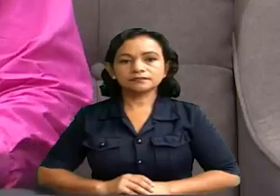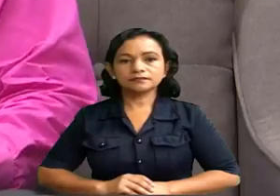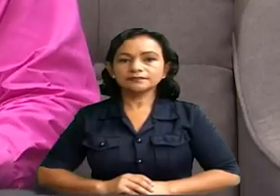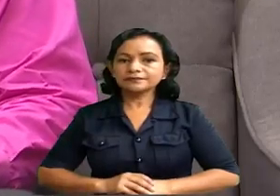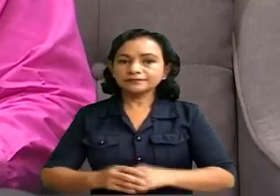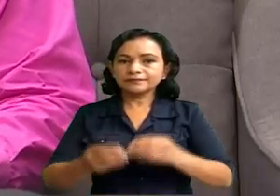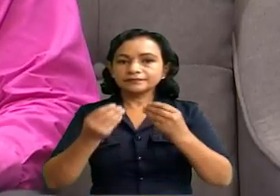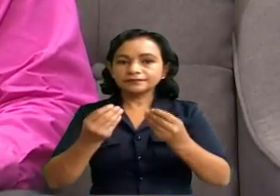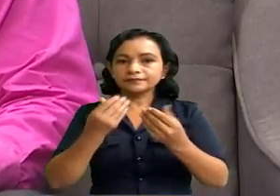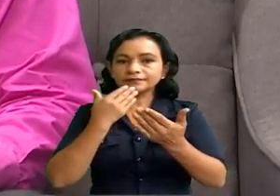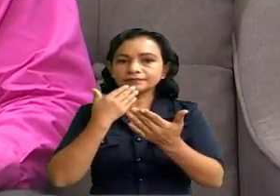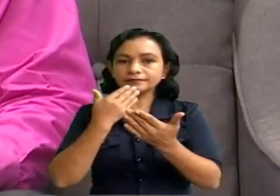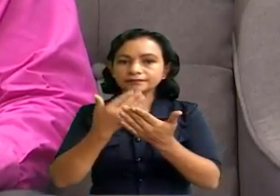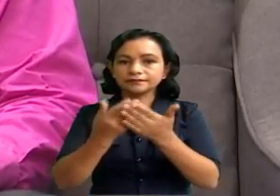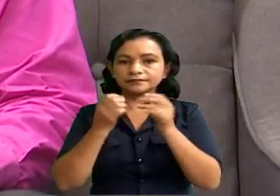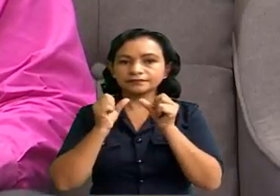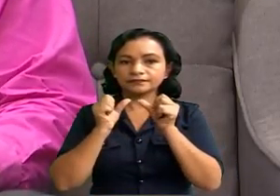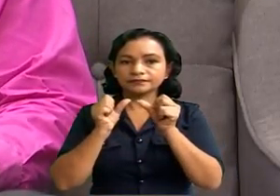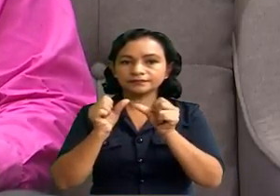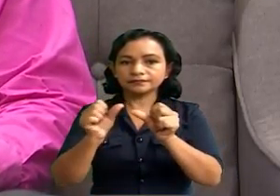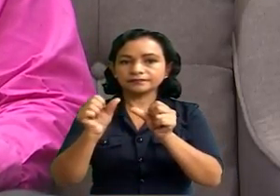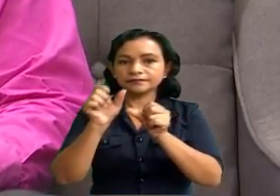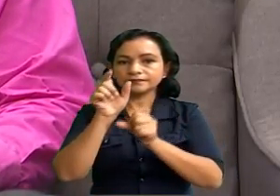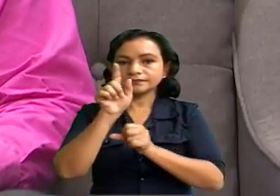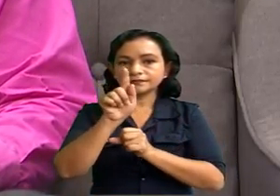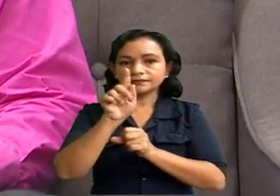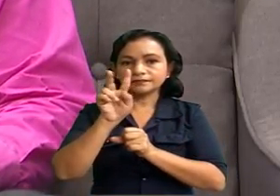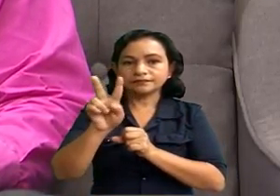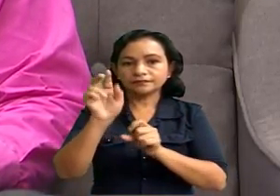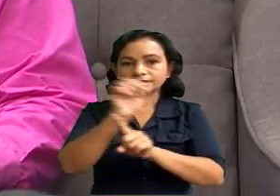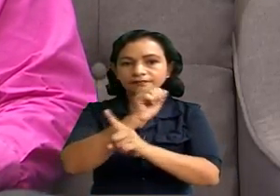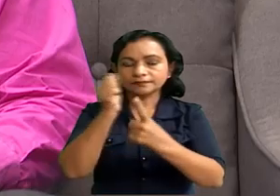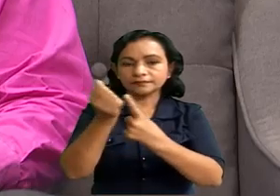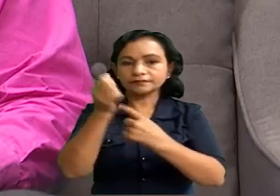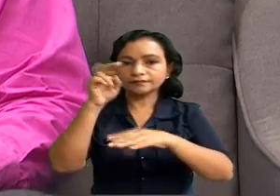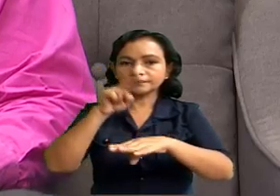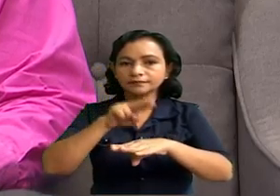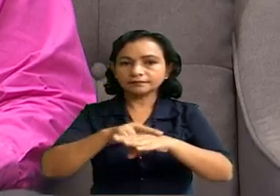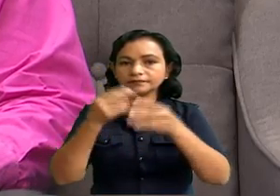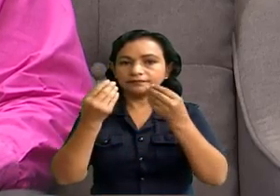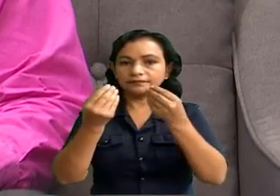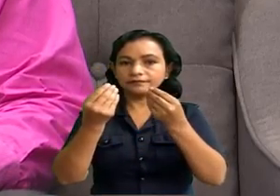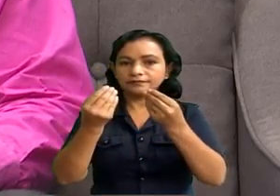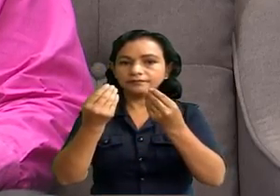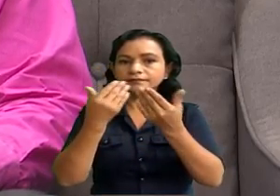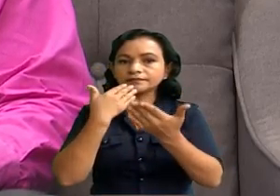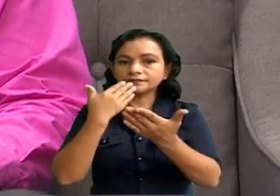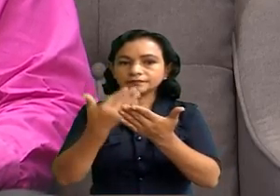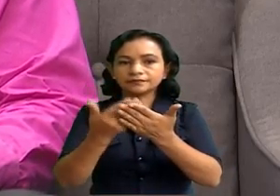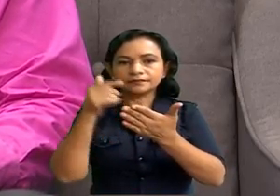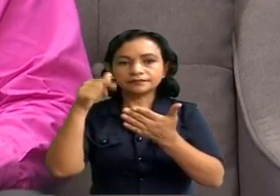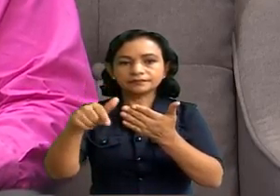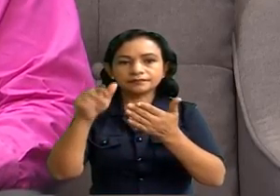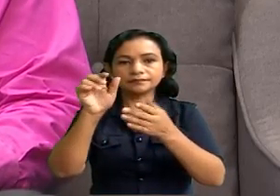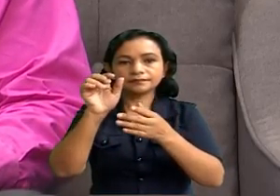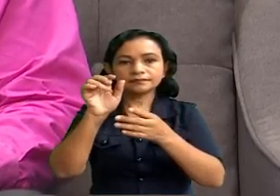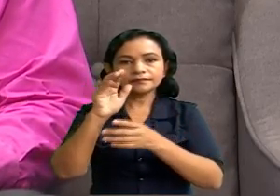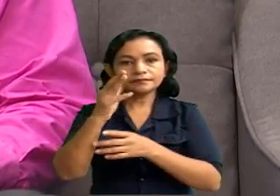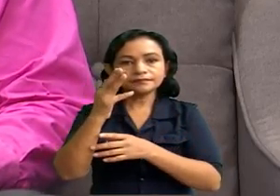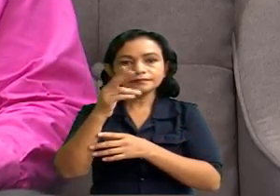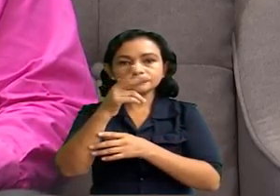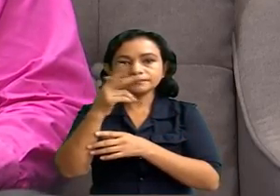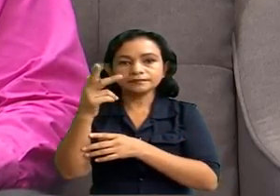Bueno, muchísimas gracias por continuar en sintonía de Canal Parlamentario y muchísimas gracias por continuar acompañándonos en su programa desde el Parlamento. En esta oportunidad,